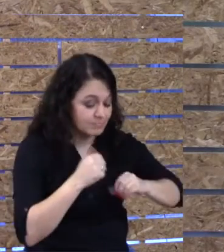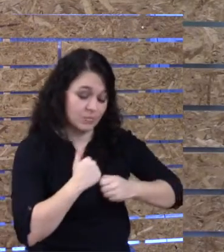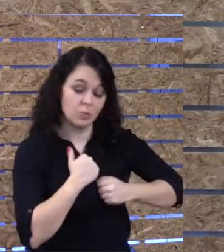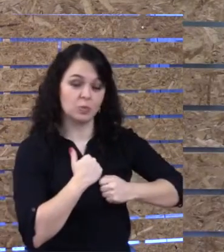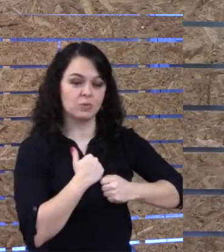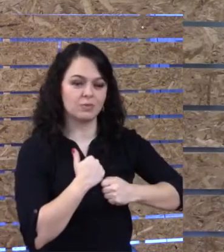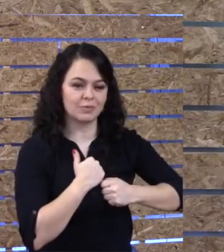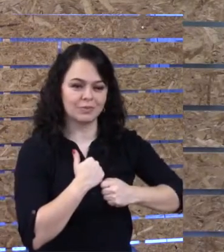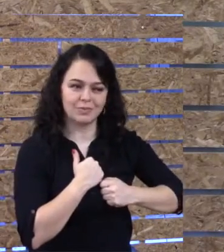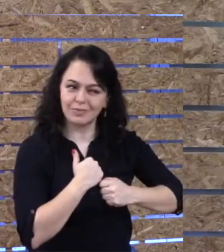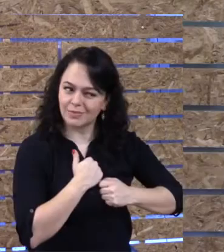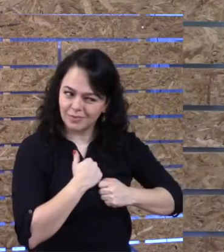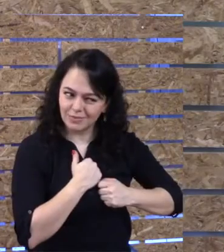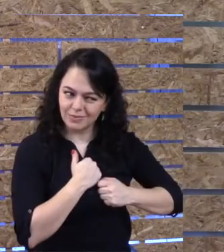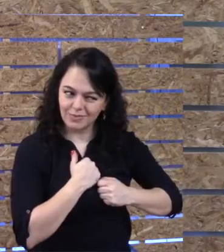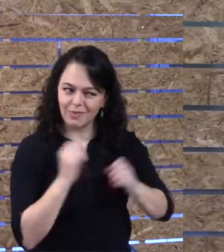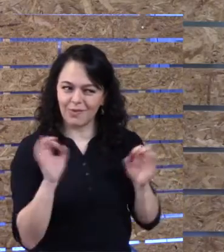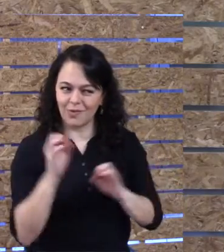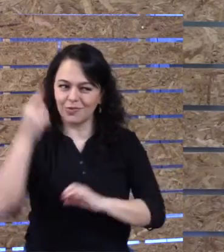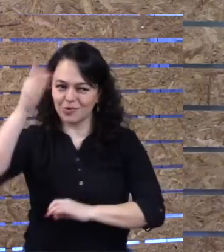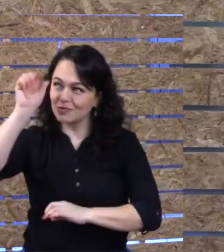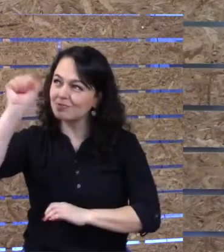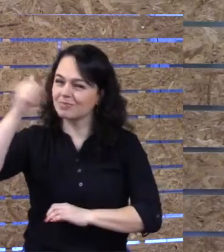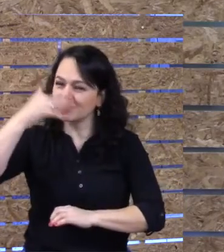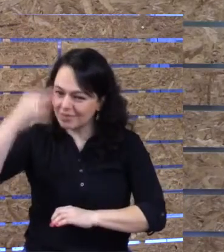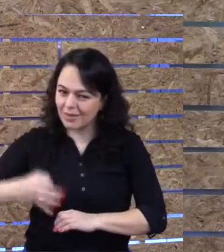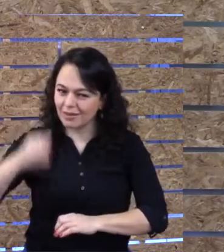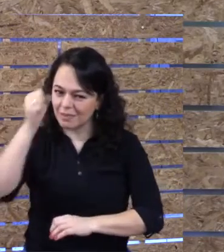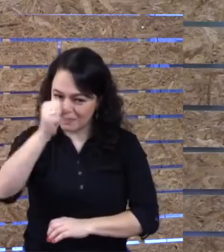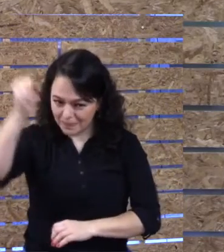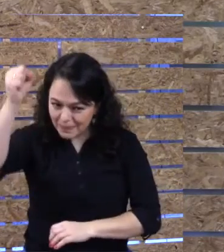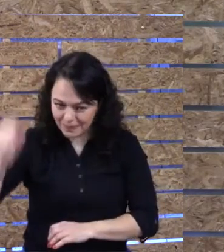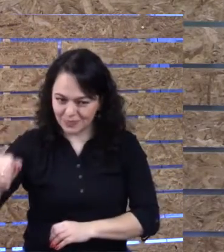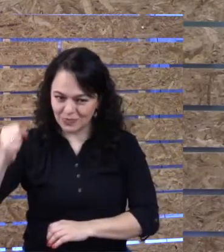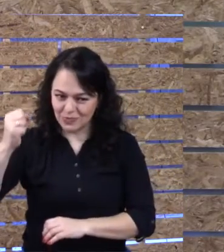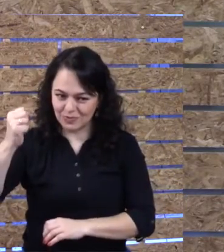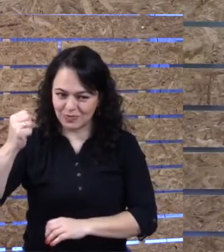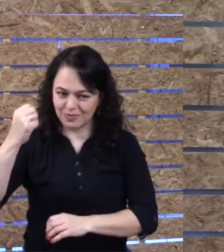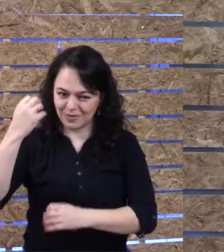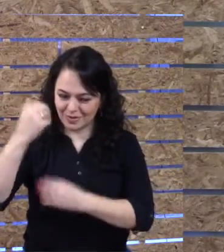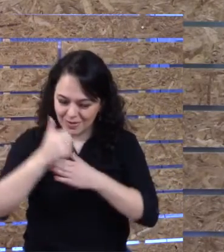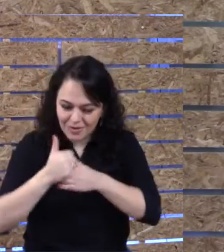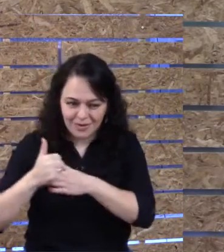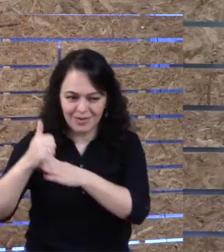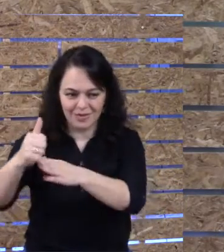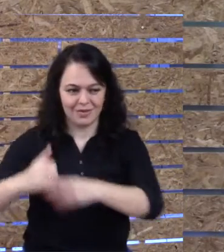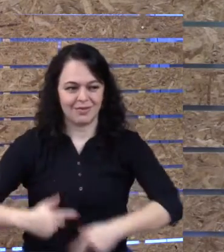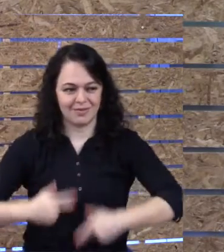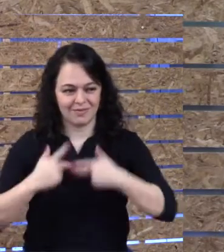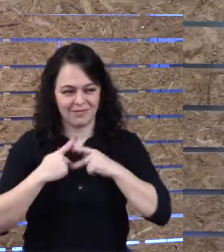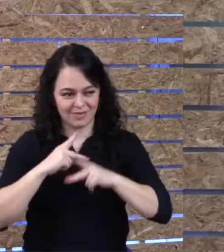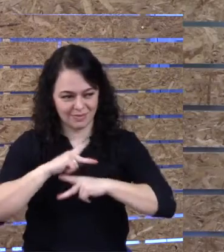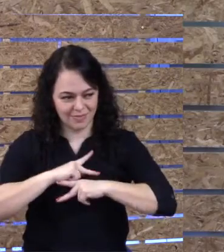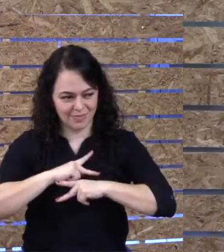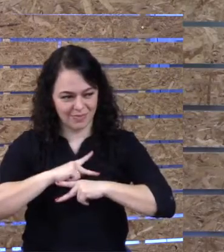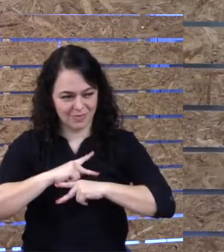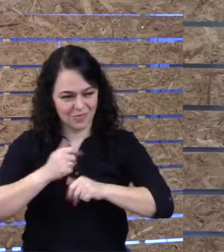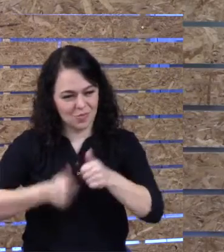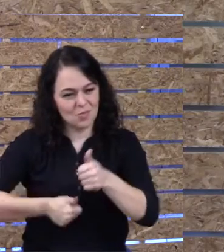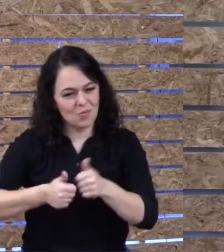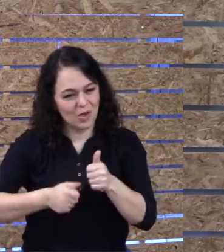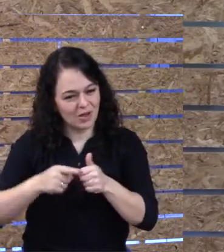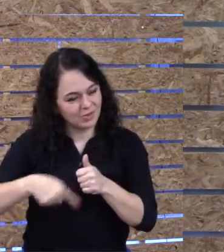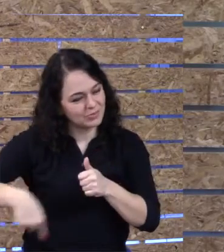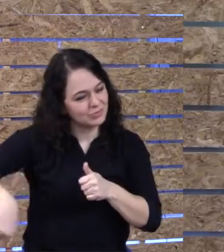vida, porque su pastor es otro, es el Señor Jesucristo. Bueno, 3